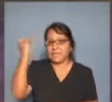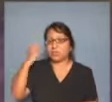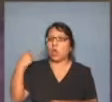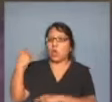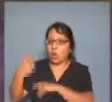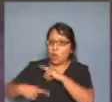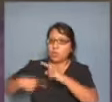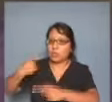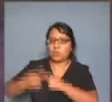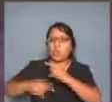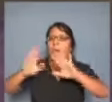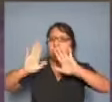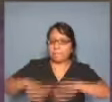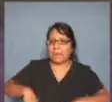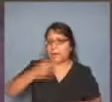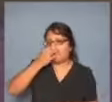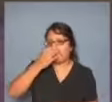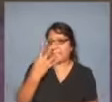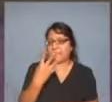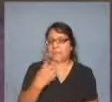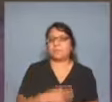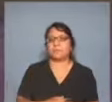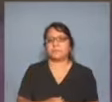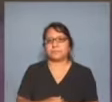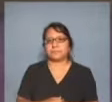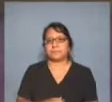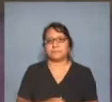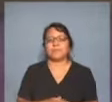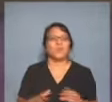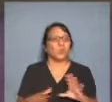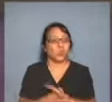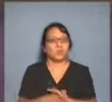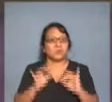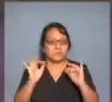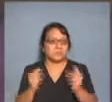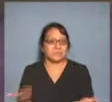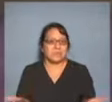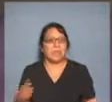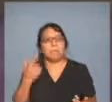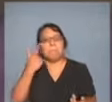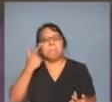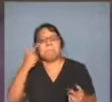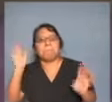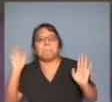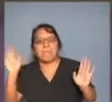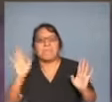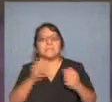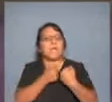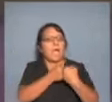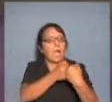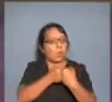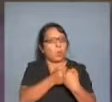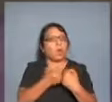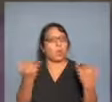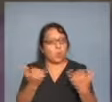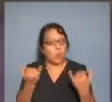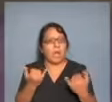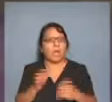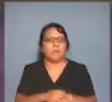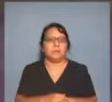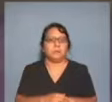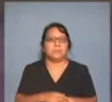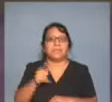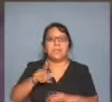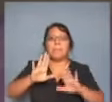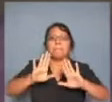ratificando el paro para el 24 no exactamente uno pensaba que por ahí iba poder haber algún tipo de negociación para que no se lleve a cabo el paro